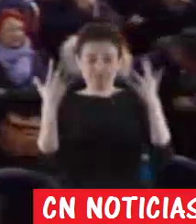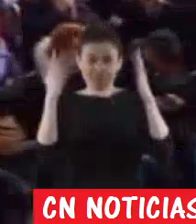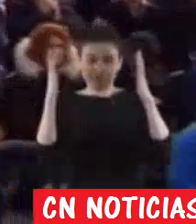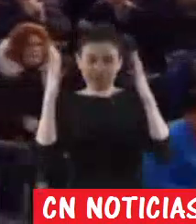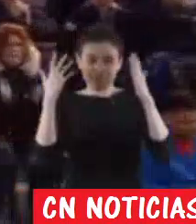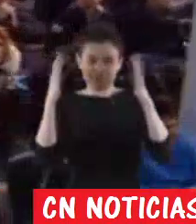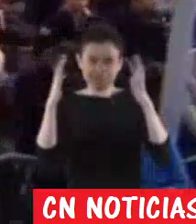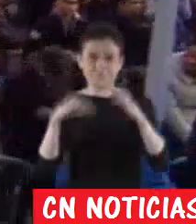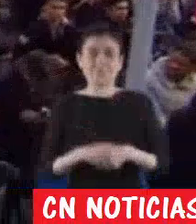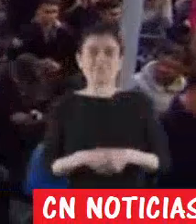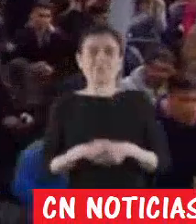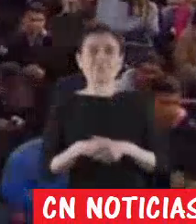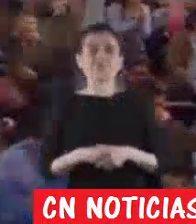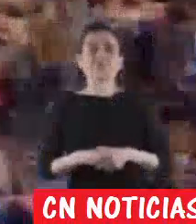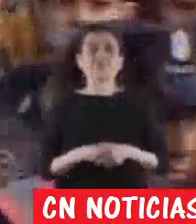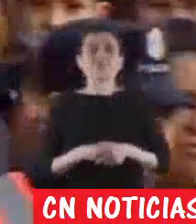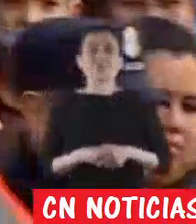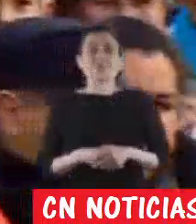Kicillof.